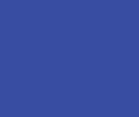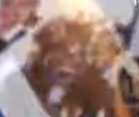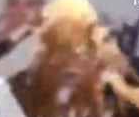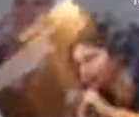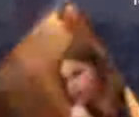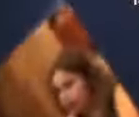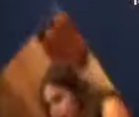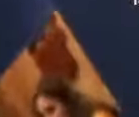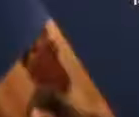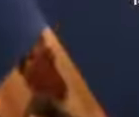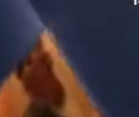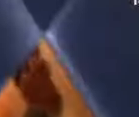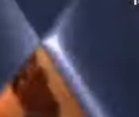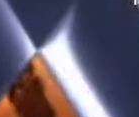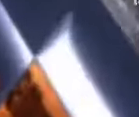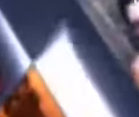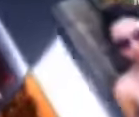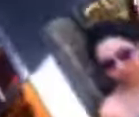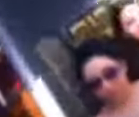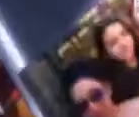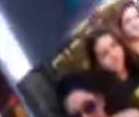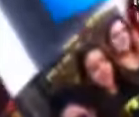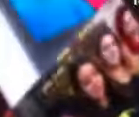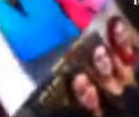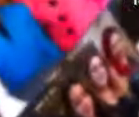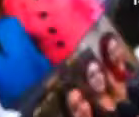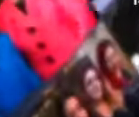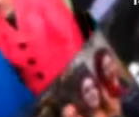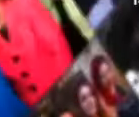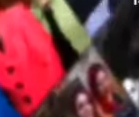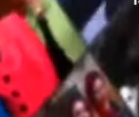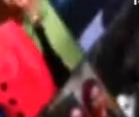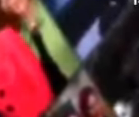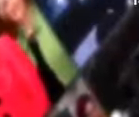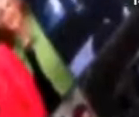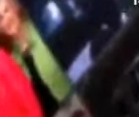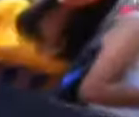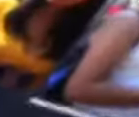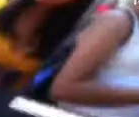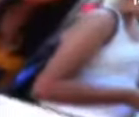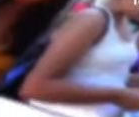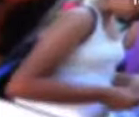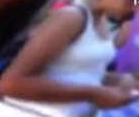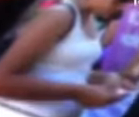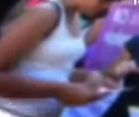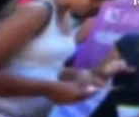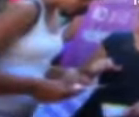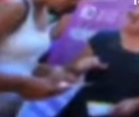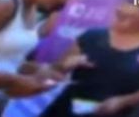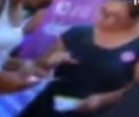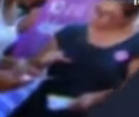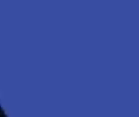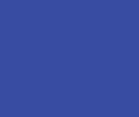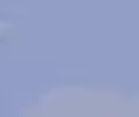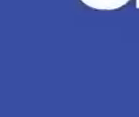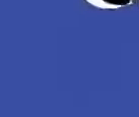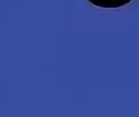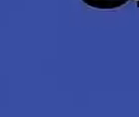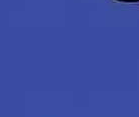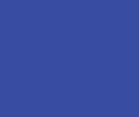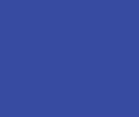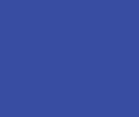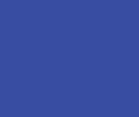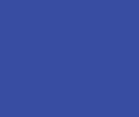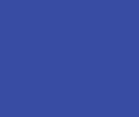y también para ellos. Véanos todos los sábados en punto de las 3 de la tarde por el Sistema Michoacano de Radio